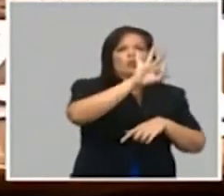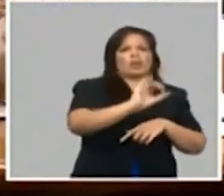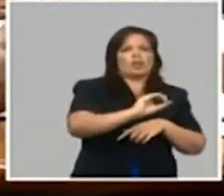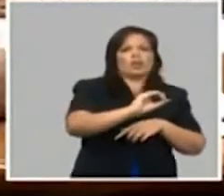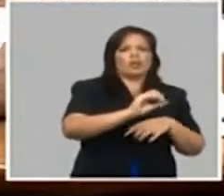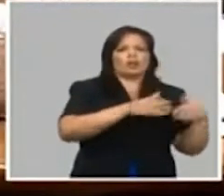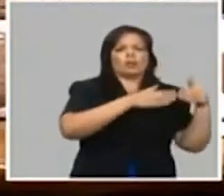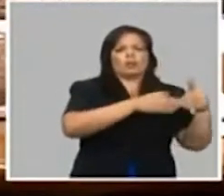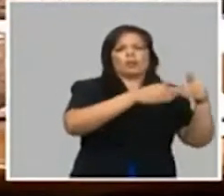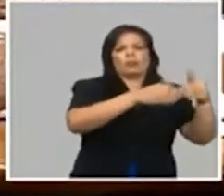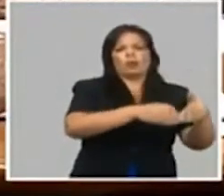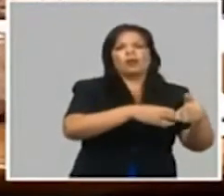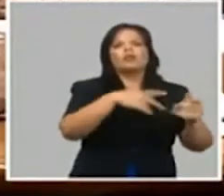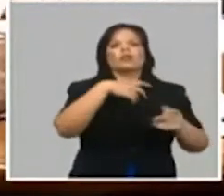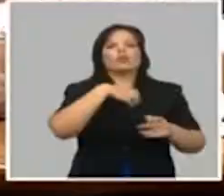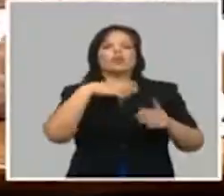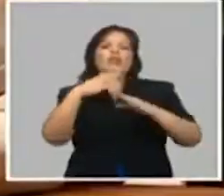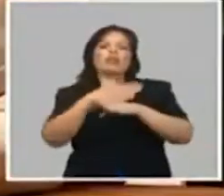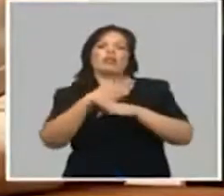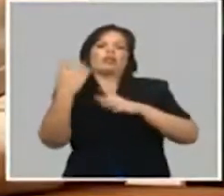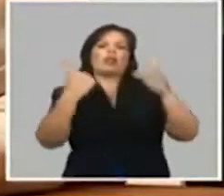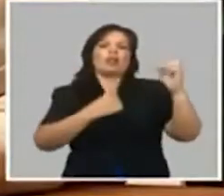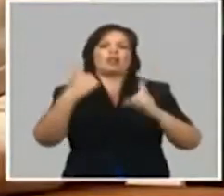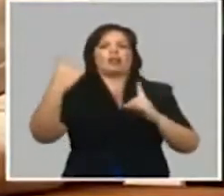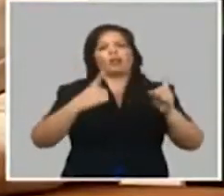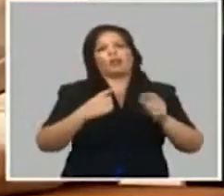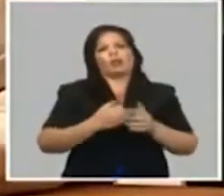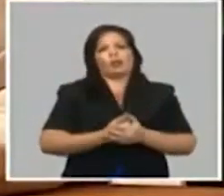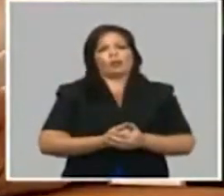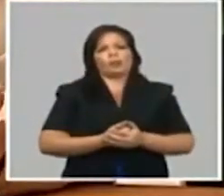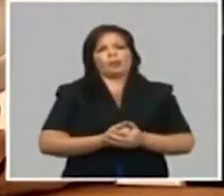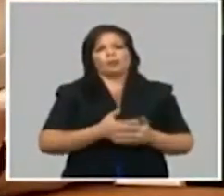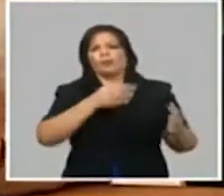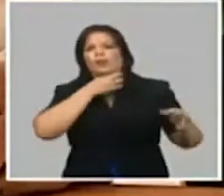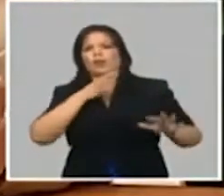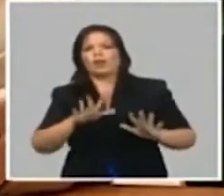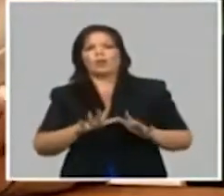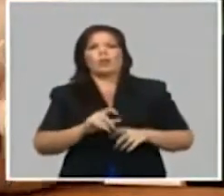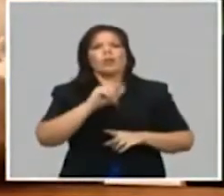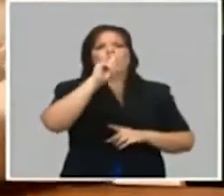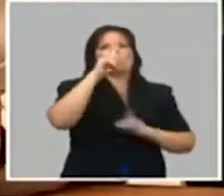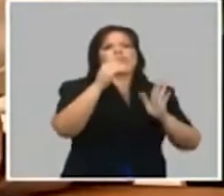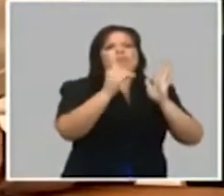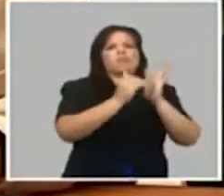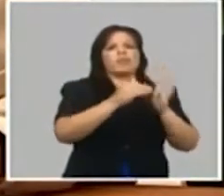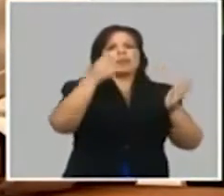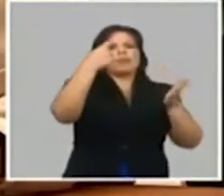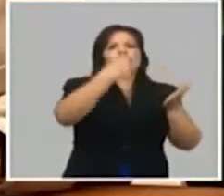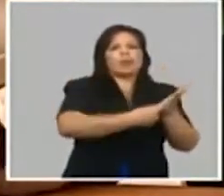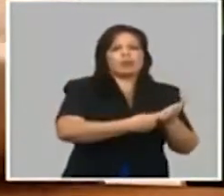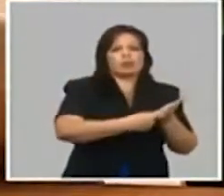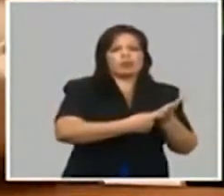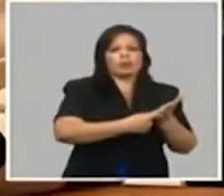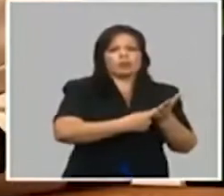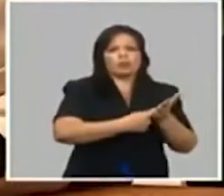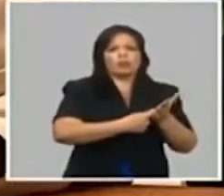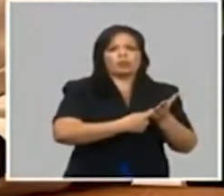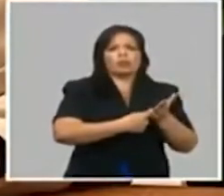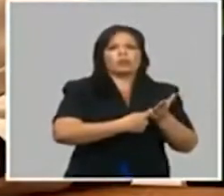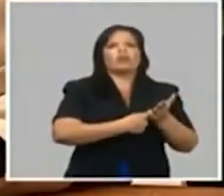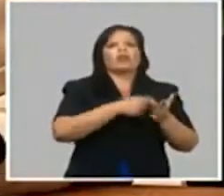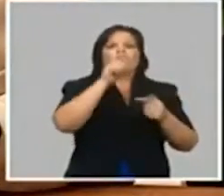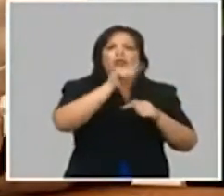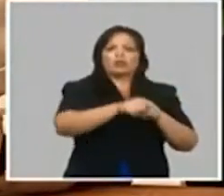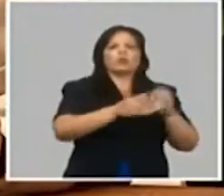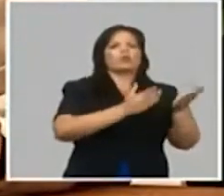y entonces existe esta otra posibilidad. Es decir, los 1,000 pesos de importación cada vez que una persona viaje se